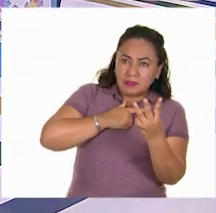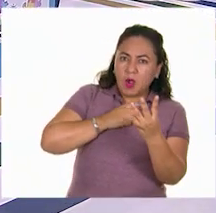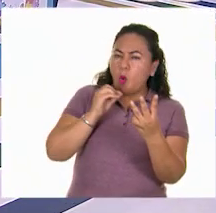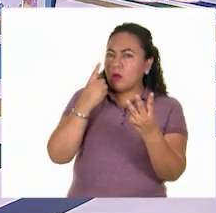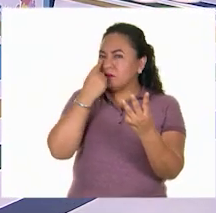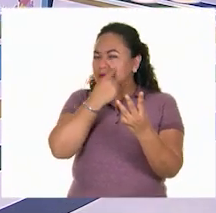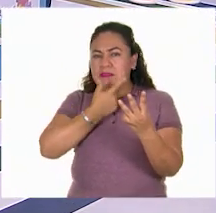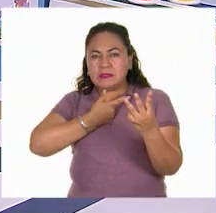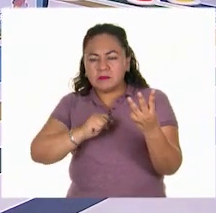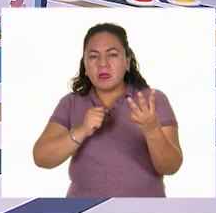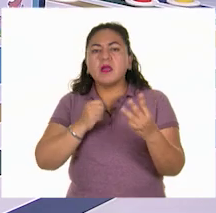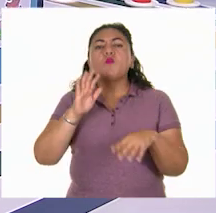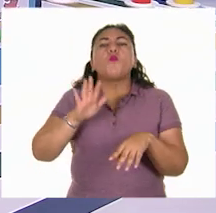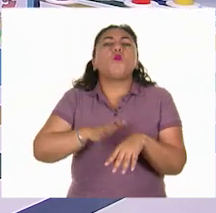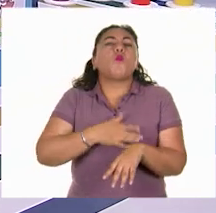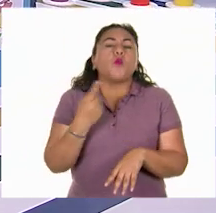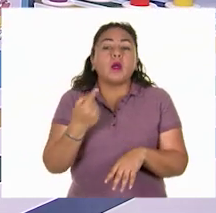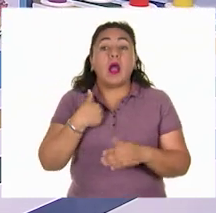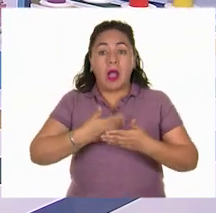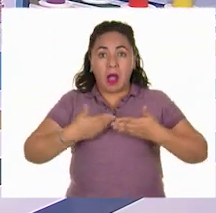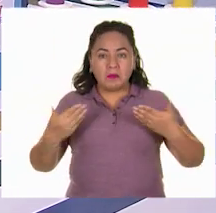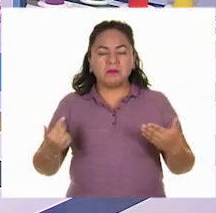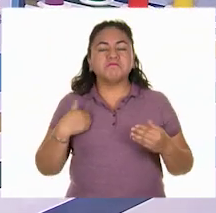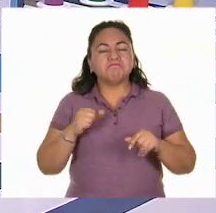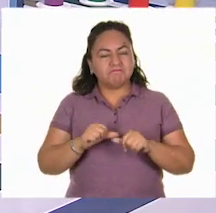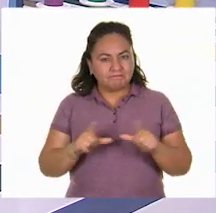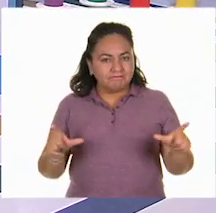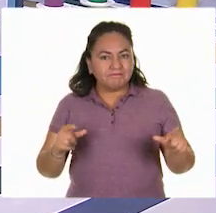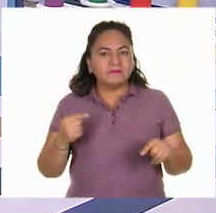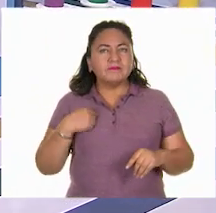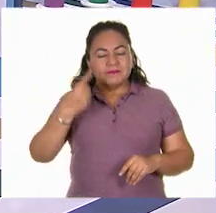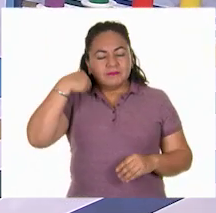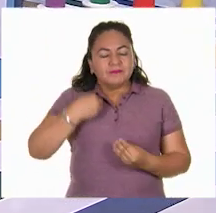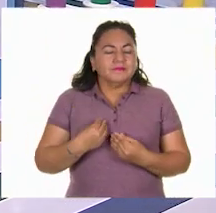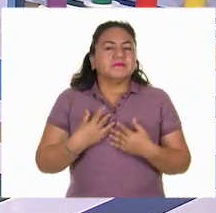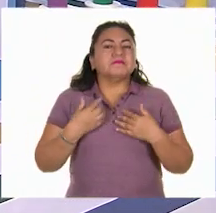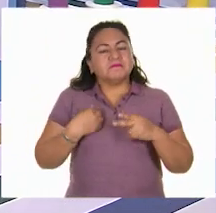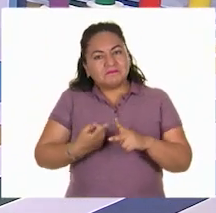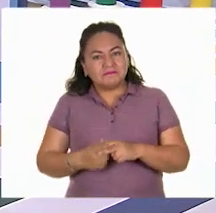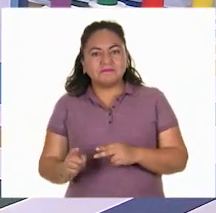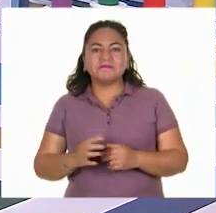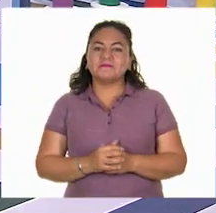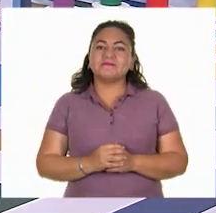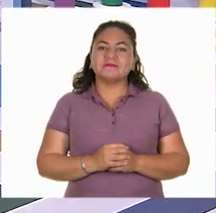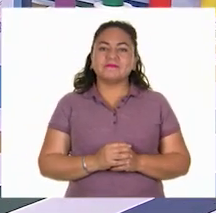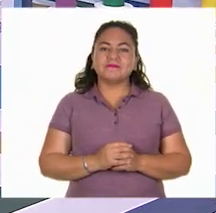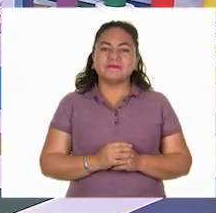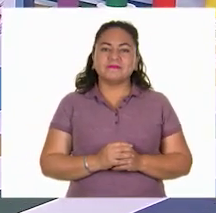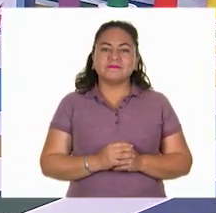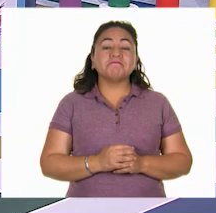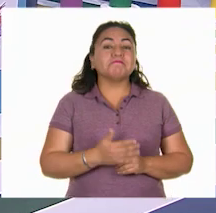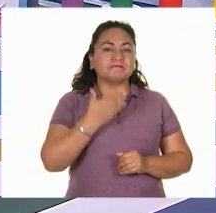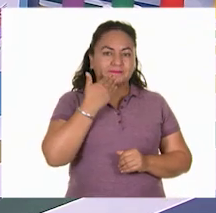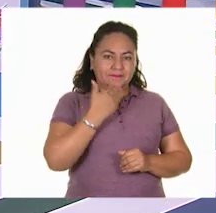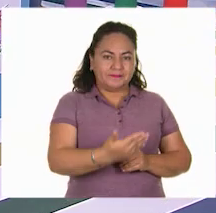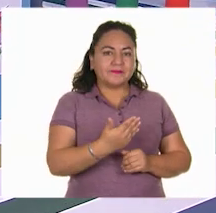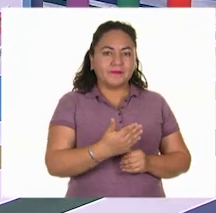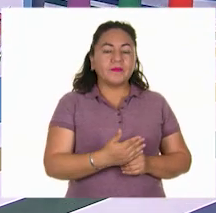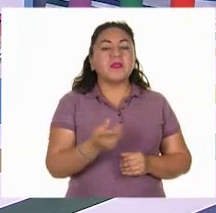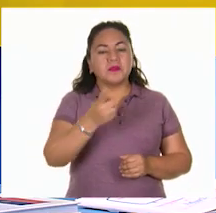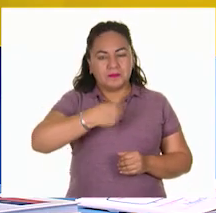qué. Y ahora sí, estoy completamente lista e inspirada para empezar. Muy bien, María, pues